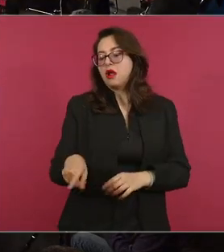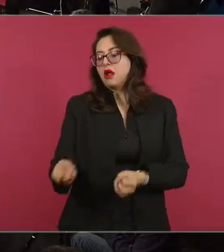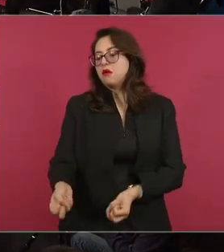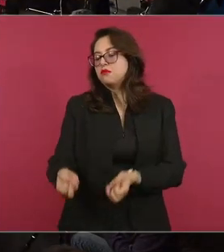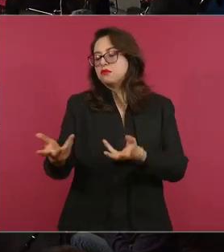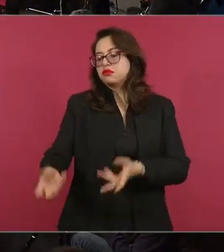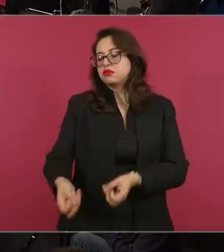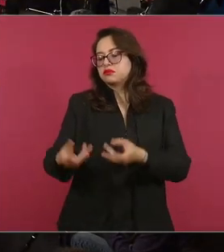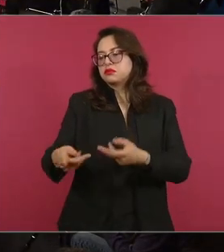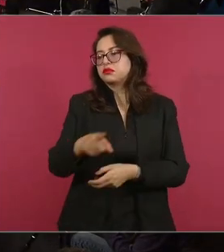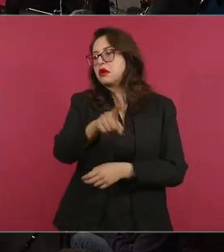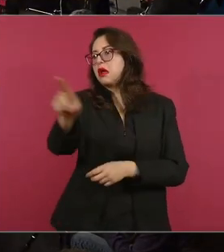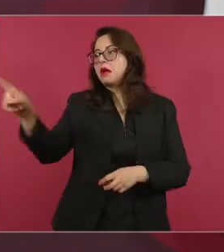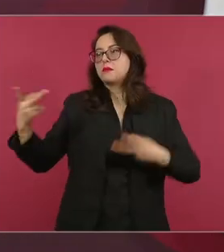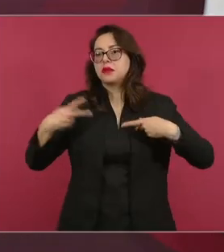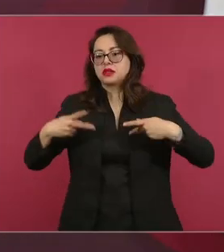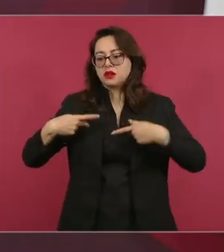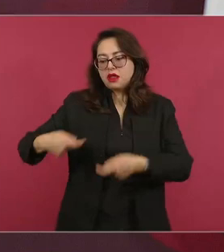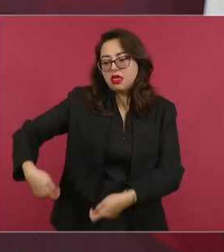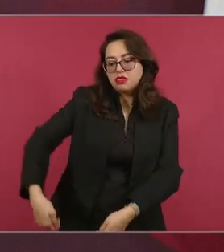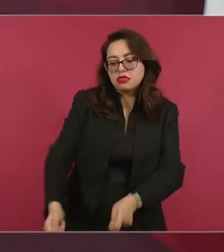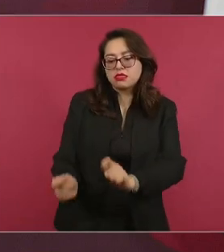esa desgracia que hubo en Hidalgo,